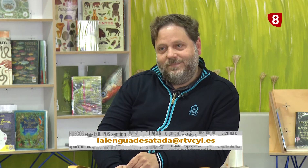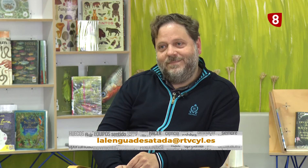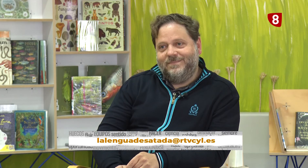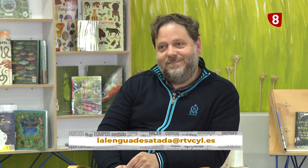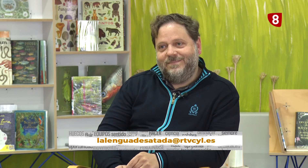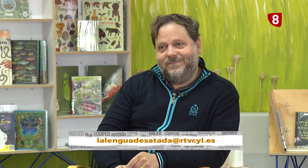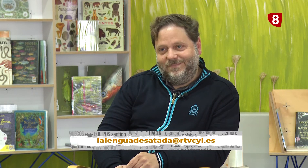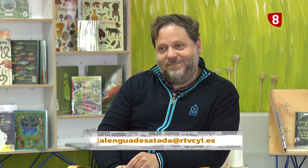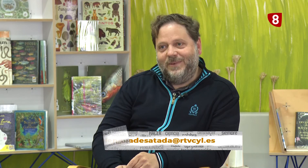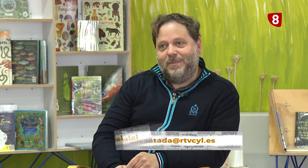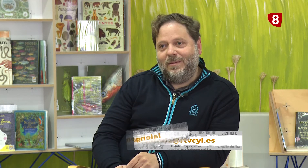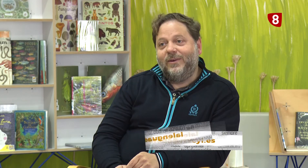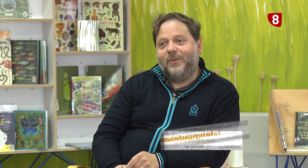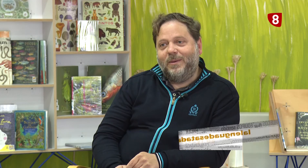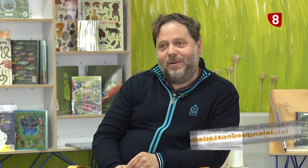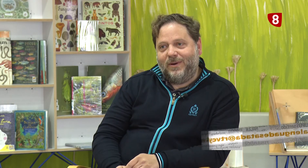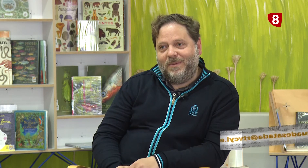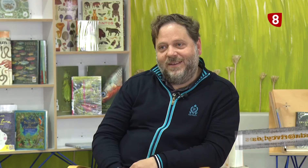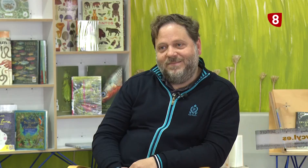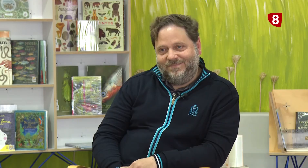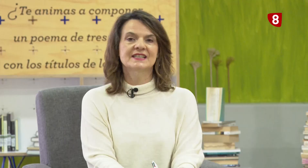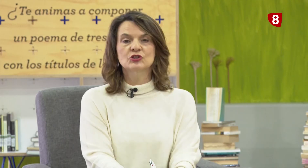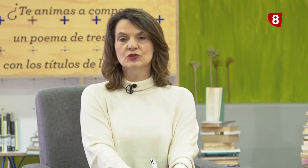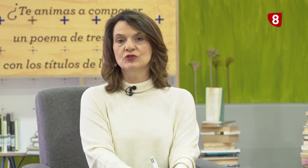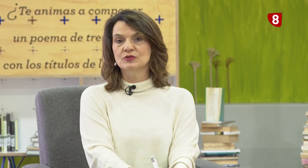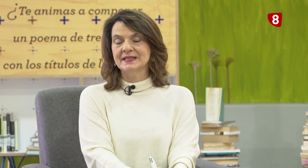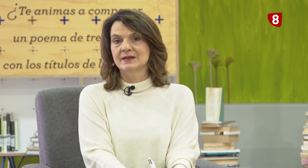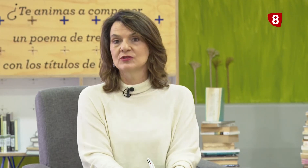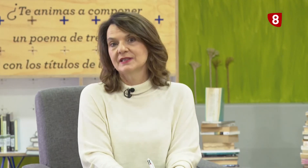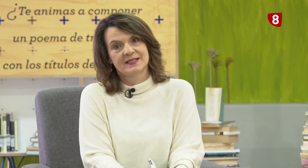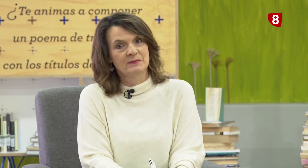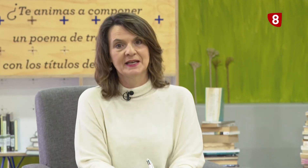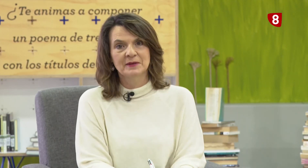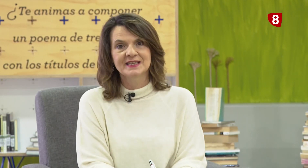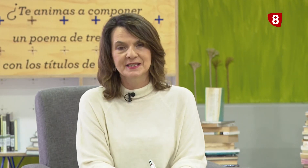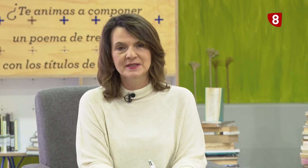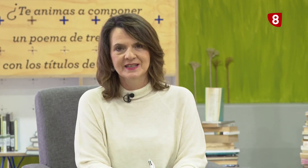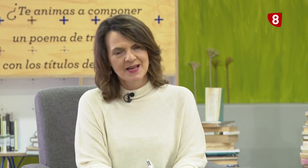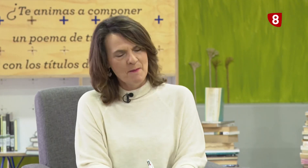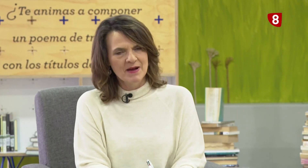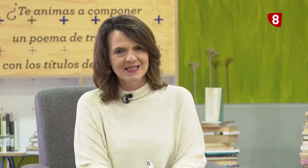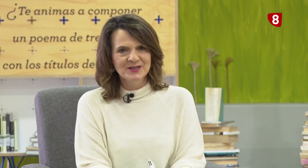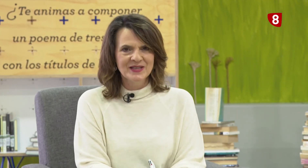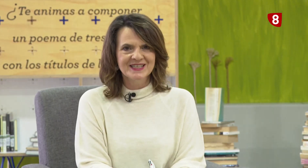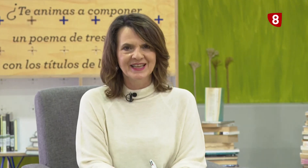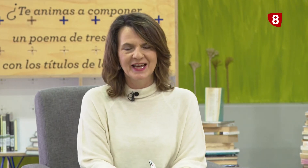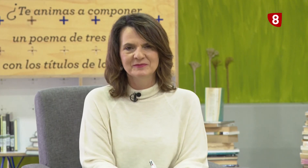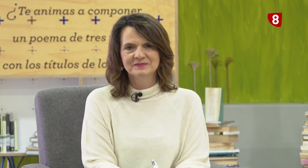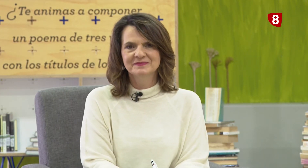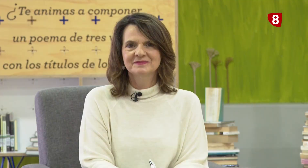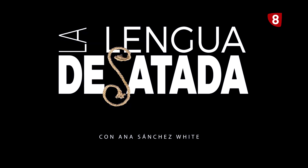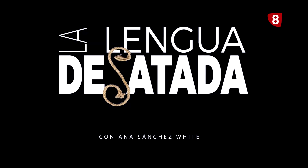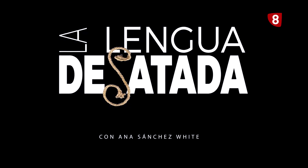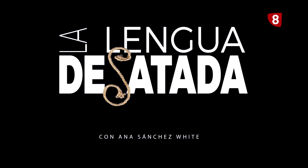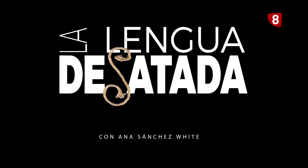en el servicio de asuntos sociales muchas gracias muy amable enhorabuena por el programa muchas gracias nosotros nos marchamos y la semana que viene ya saben más lengua desatada